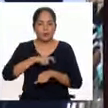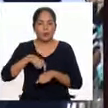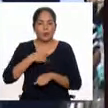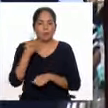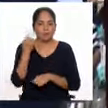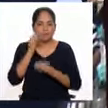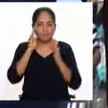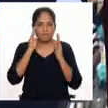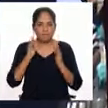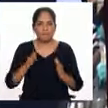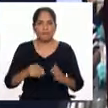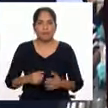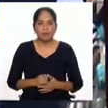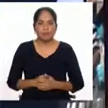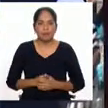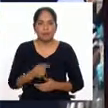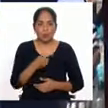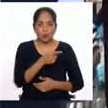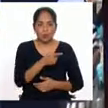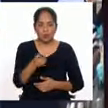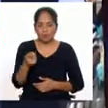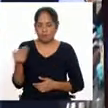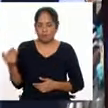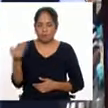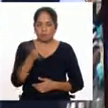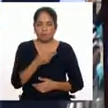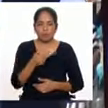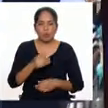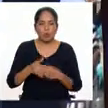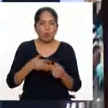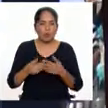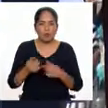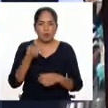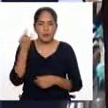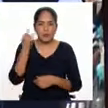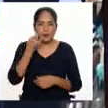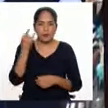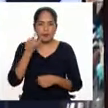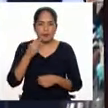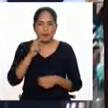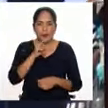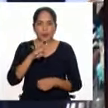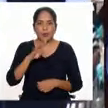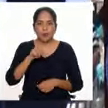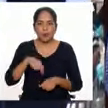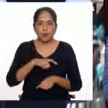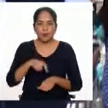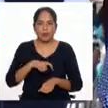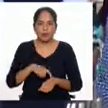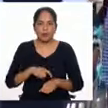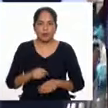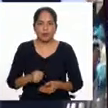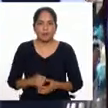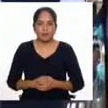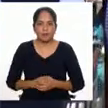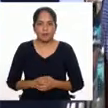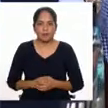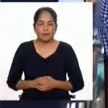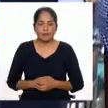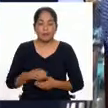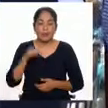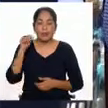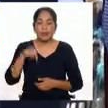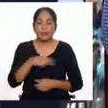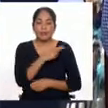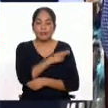del día. Ustedes pueden atenderse a las emergencias durante las 24 horas del día. Este